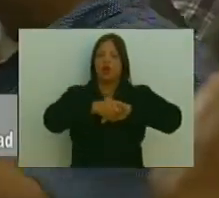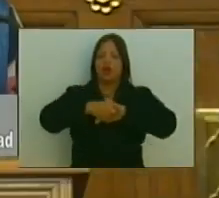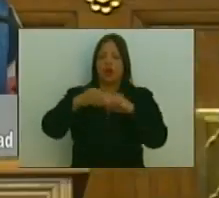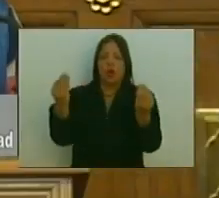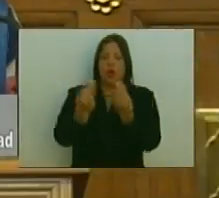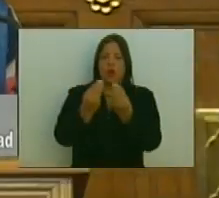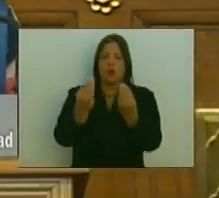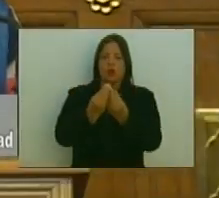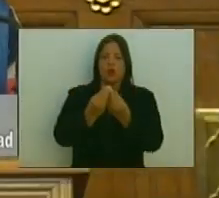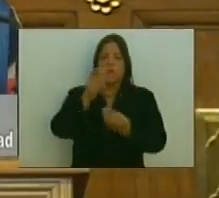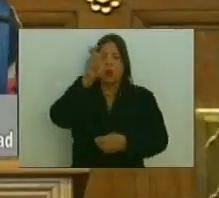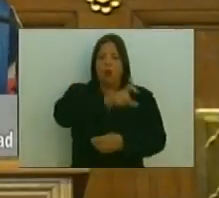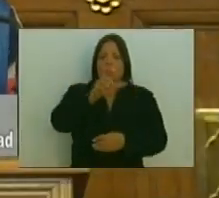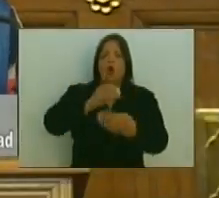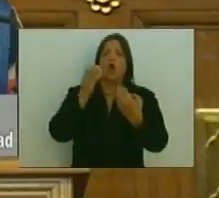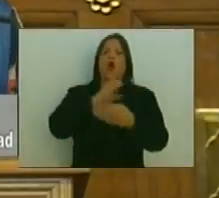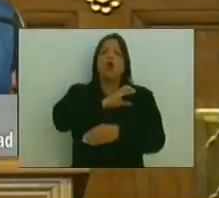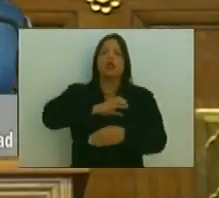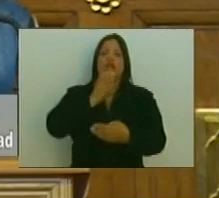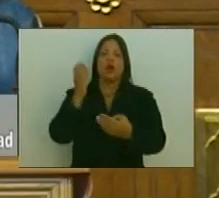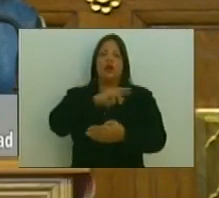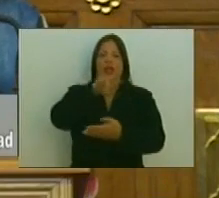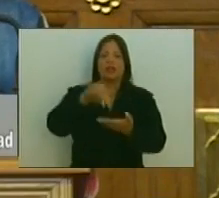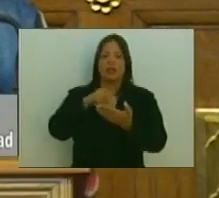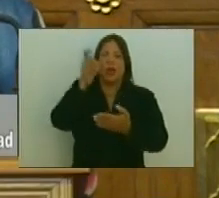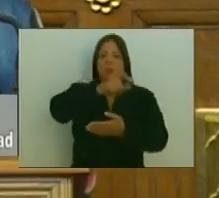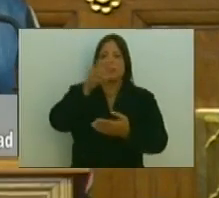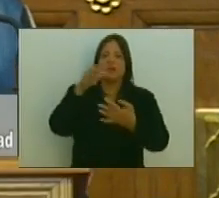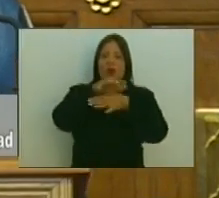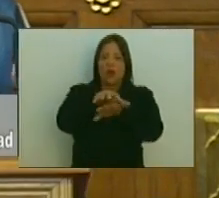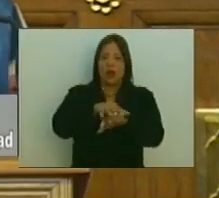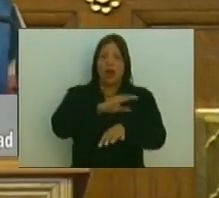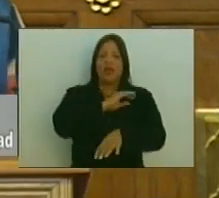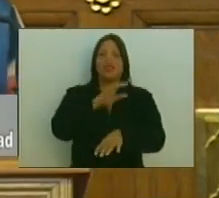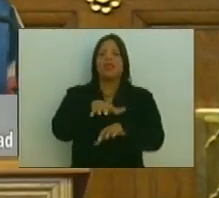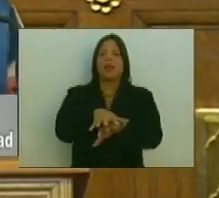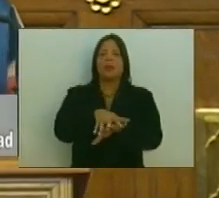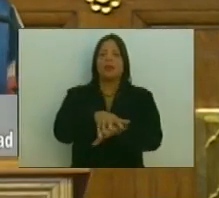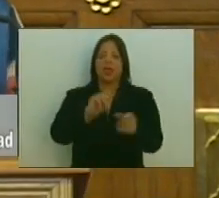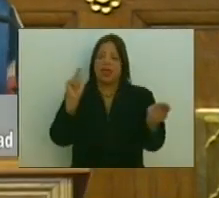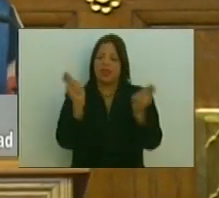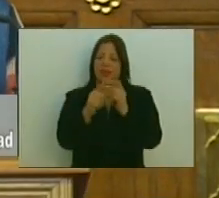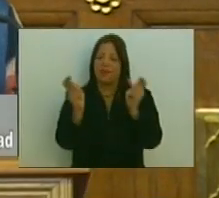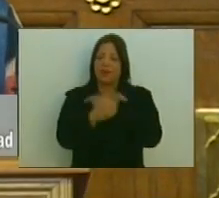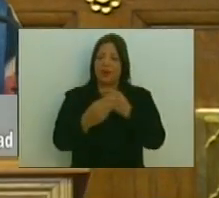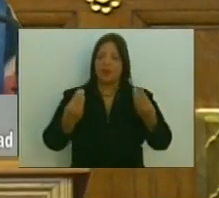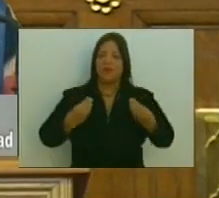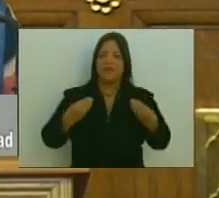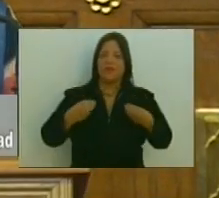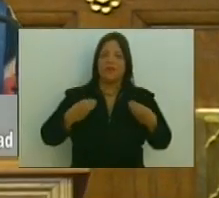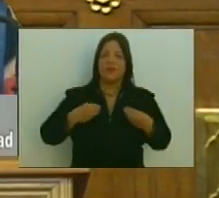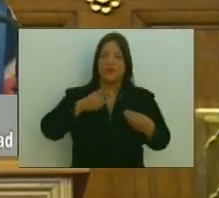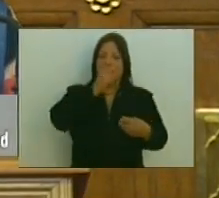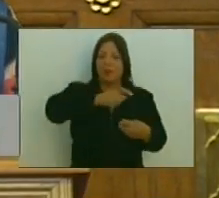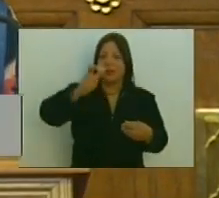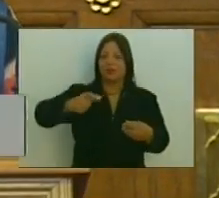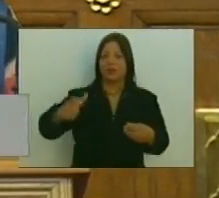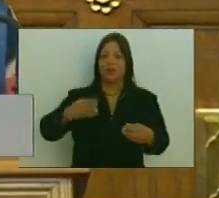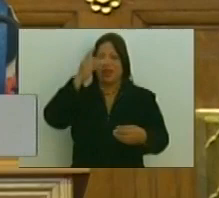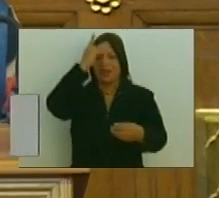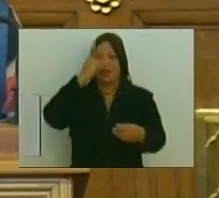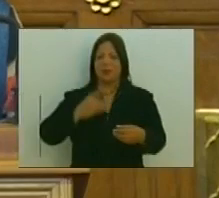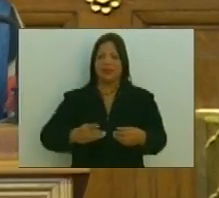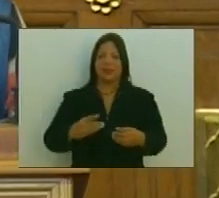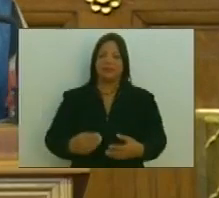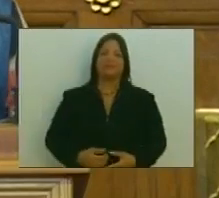Consejo Nacional para las Personas con Discapacidad y transformando desde sus inicios la vida de un gran número de personas con